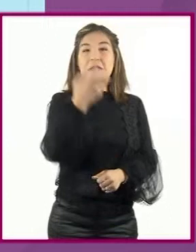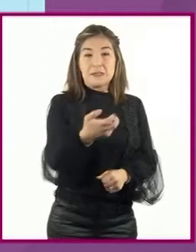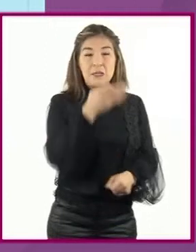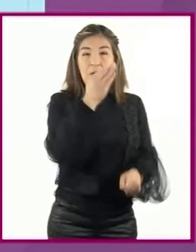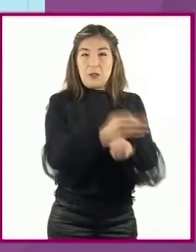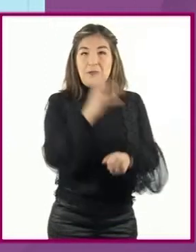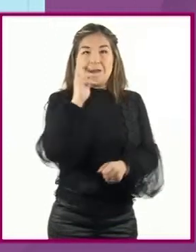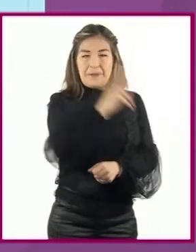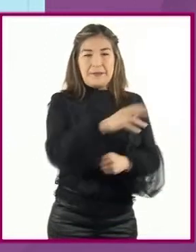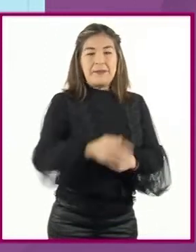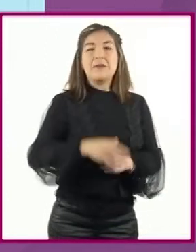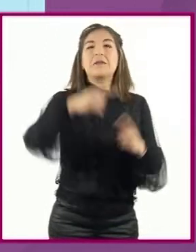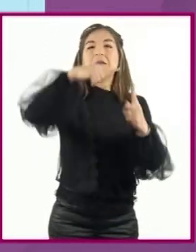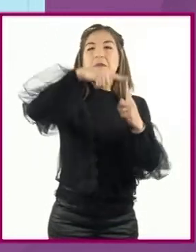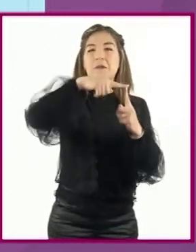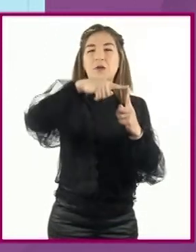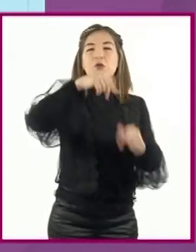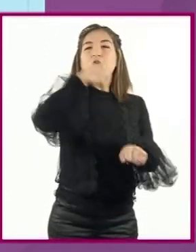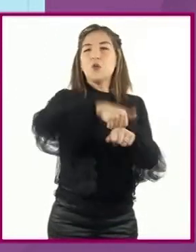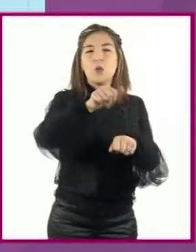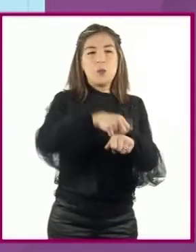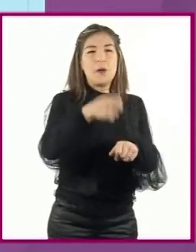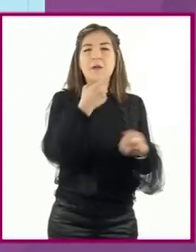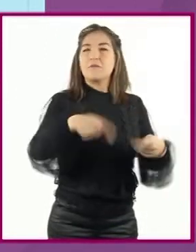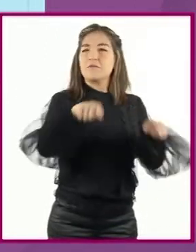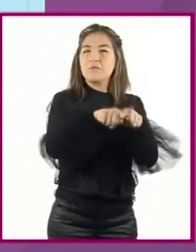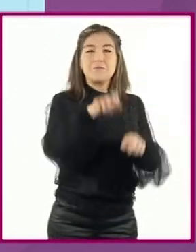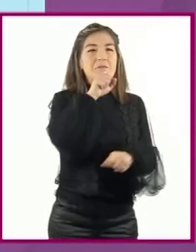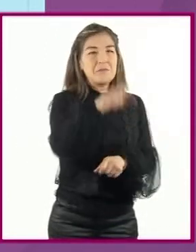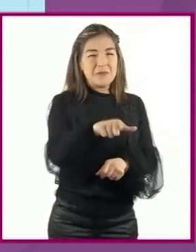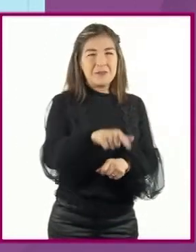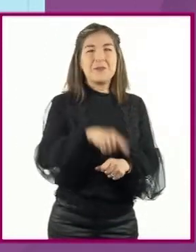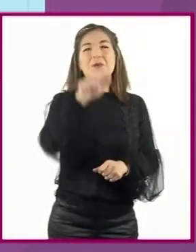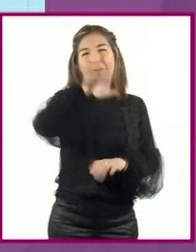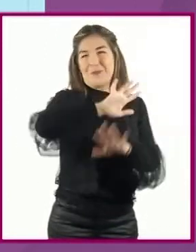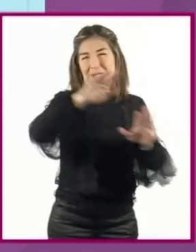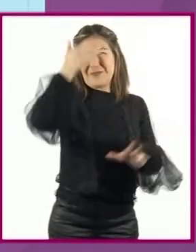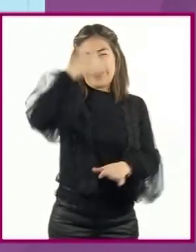ahora tenemos una división de números enteros que ya sabes hacer.